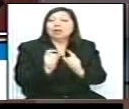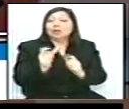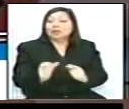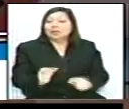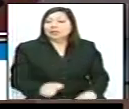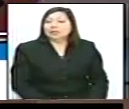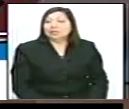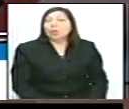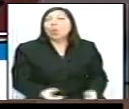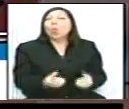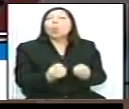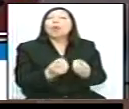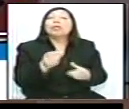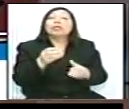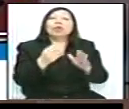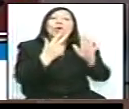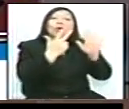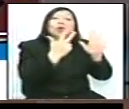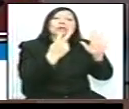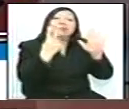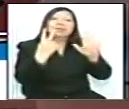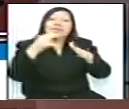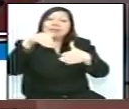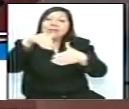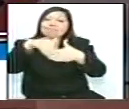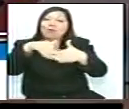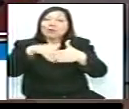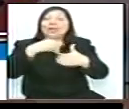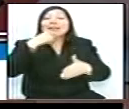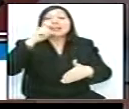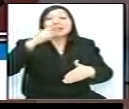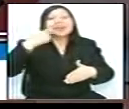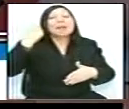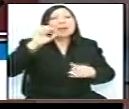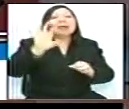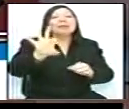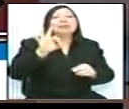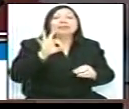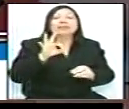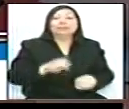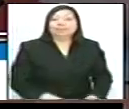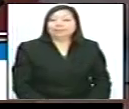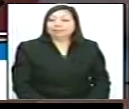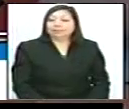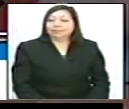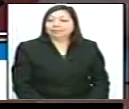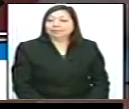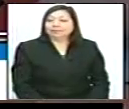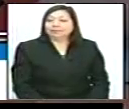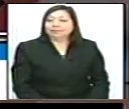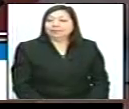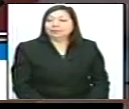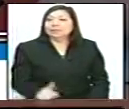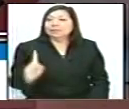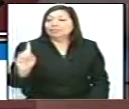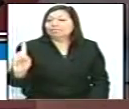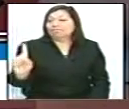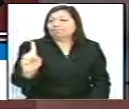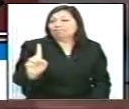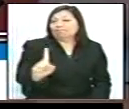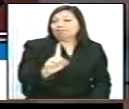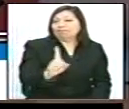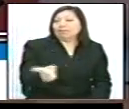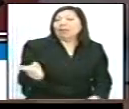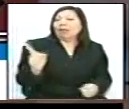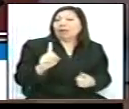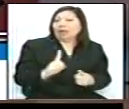congresistas, es decir, 87 votos. La votación se realizará en forma individual